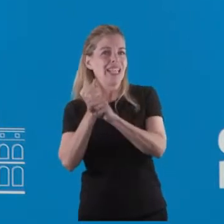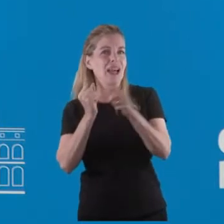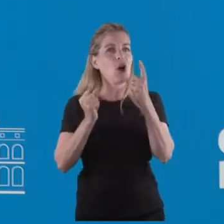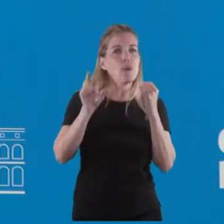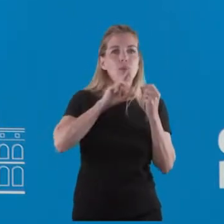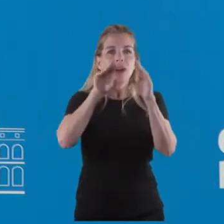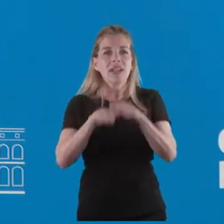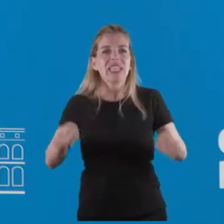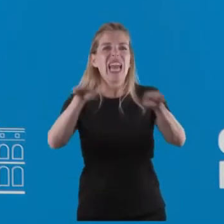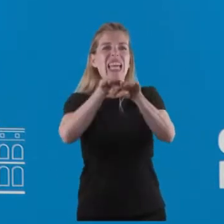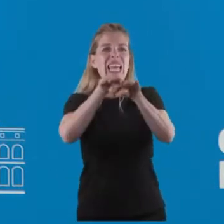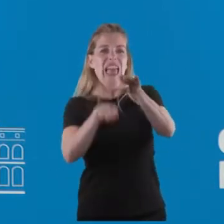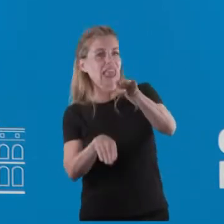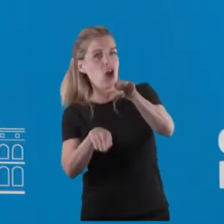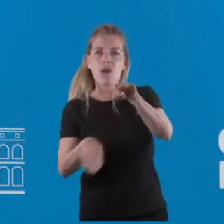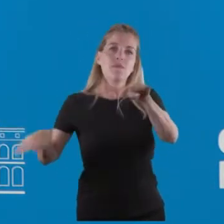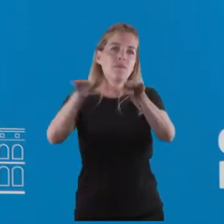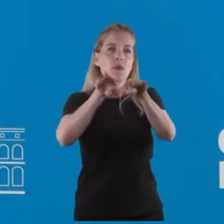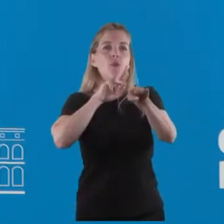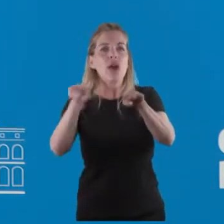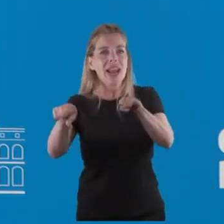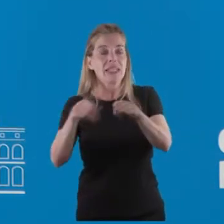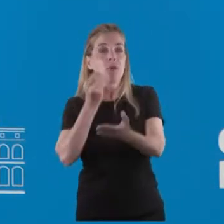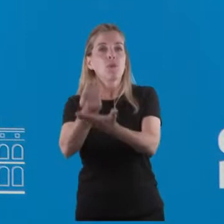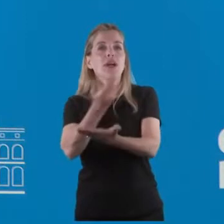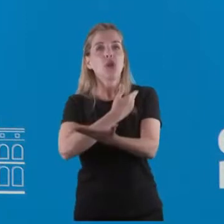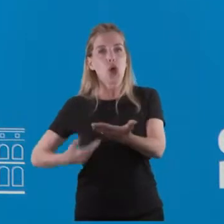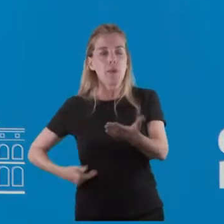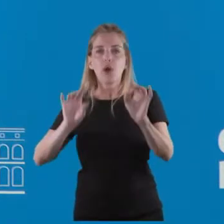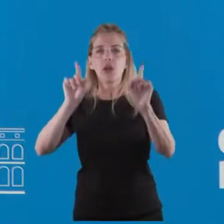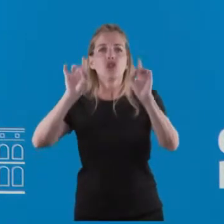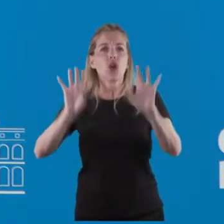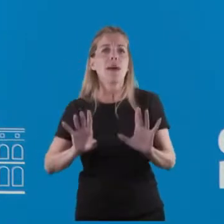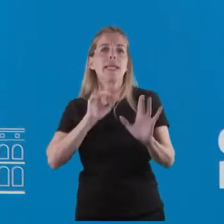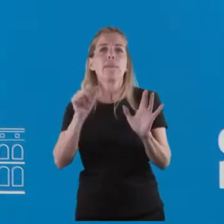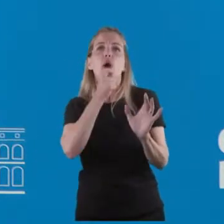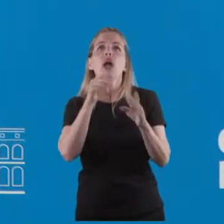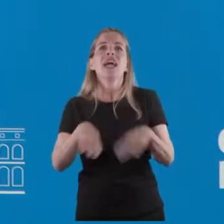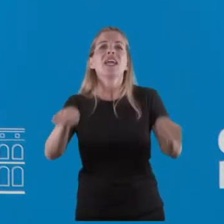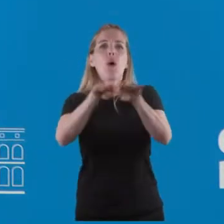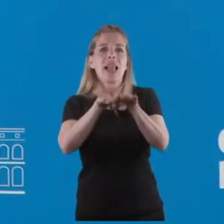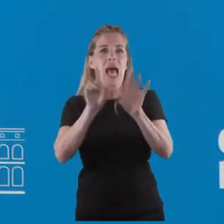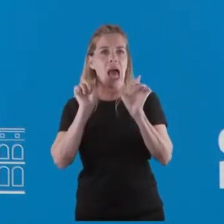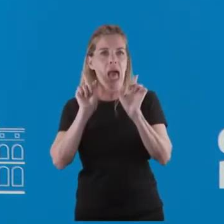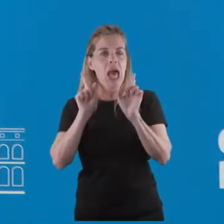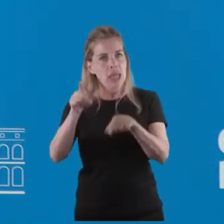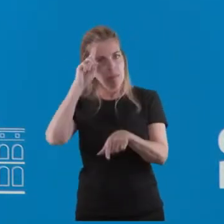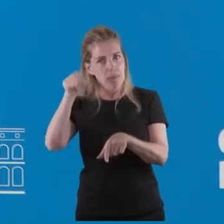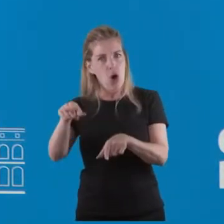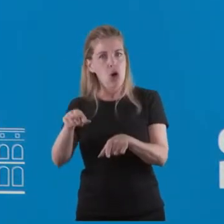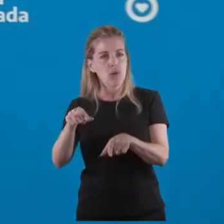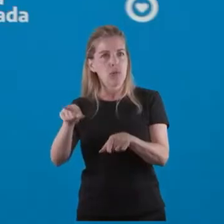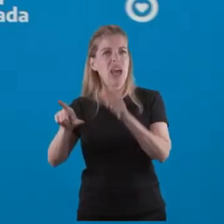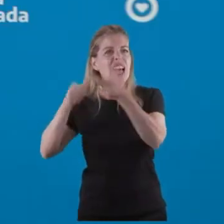ocupamos puestos de gobierno nos ocupamos solamente por equidad nos ocupamos igual que los varones por nuestra trayectoria por nuestro talento